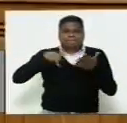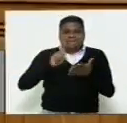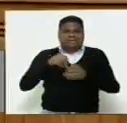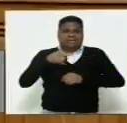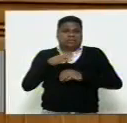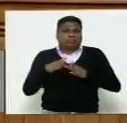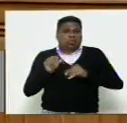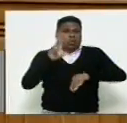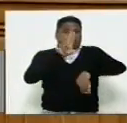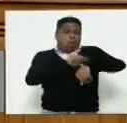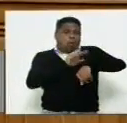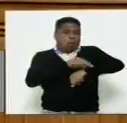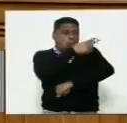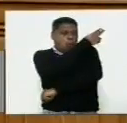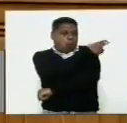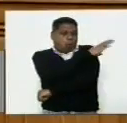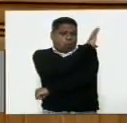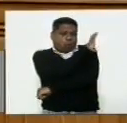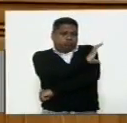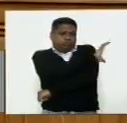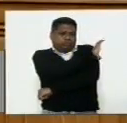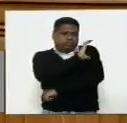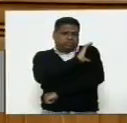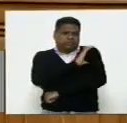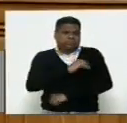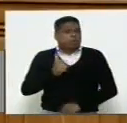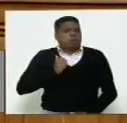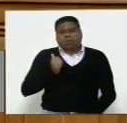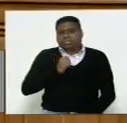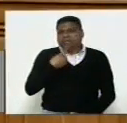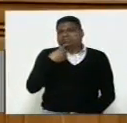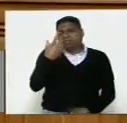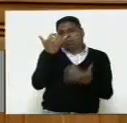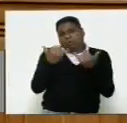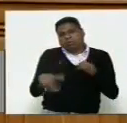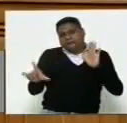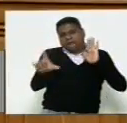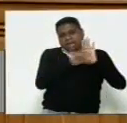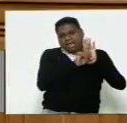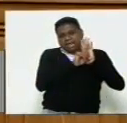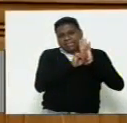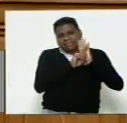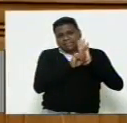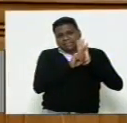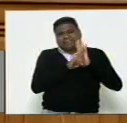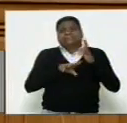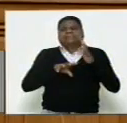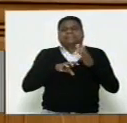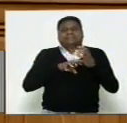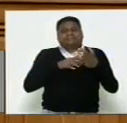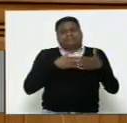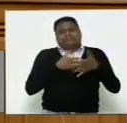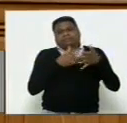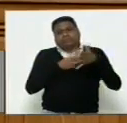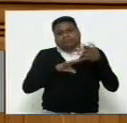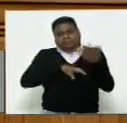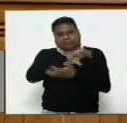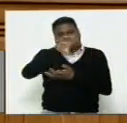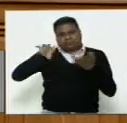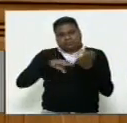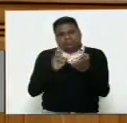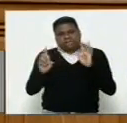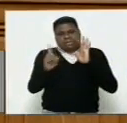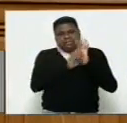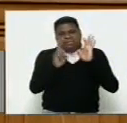o de terceras personas. Nosotras reivindicamos entonces que esta ley viene a combatir la violencia obstétrica para garantizar el derecho